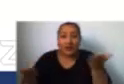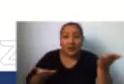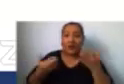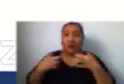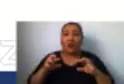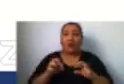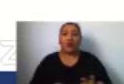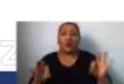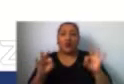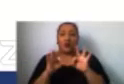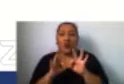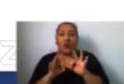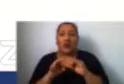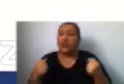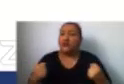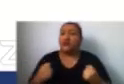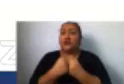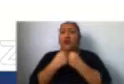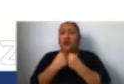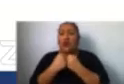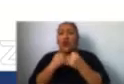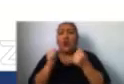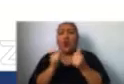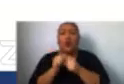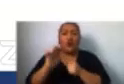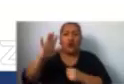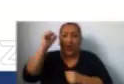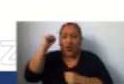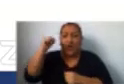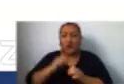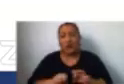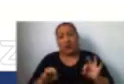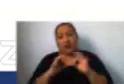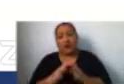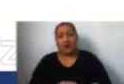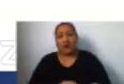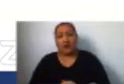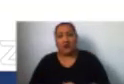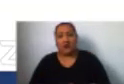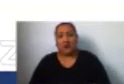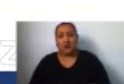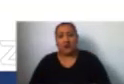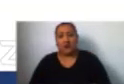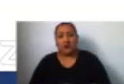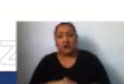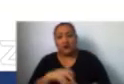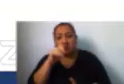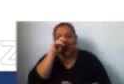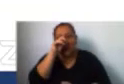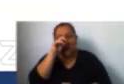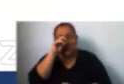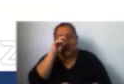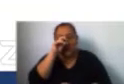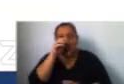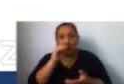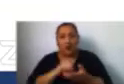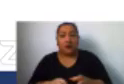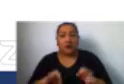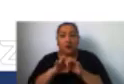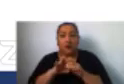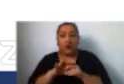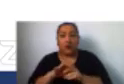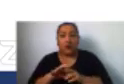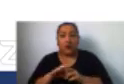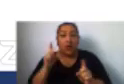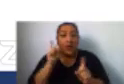esenciales que afecta el goce de los derechos fundamentales, colocándolos en una situación de mayor vulnerabilidad